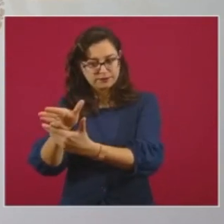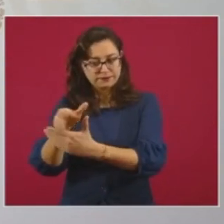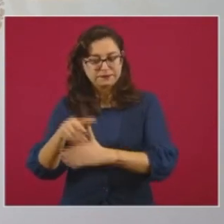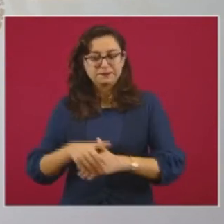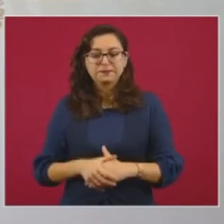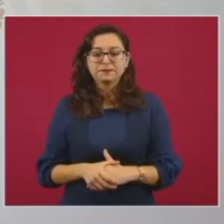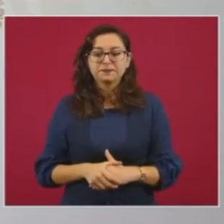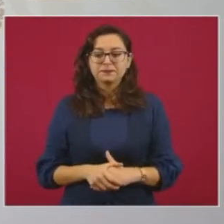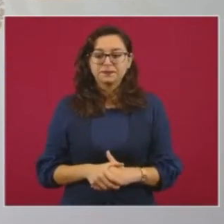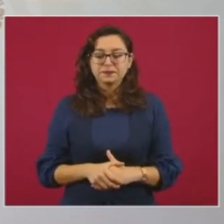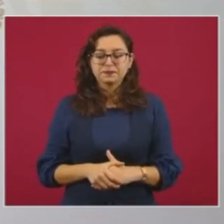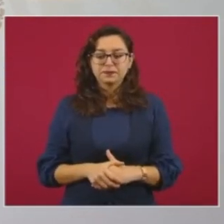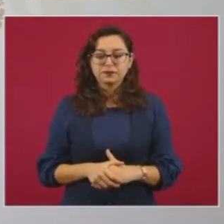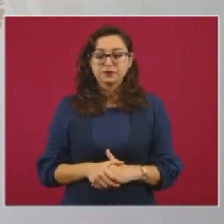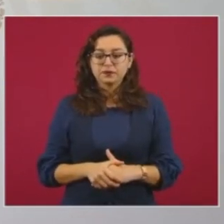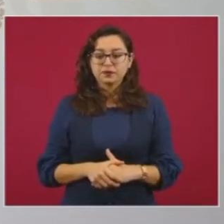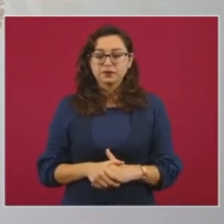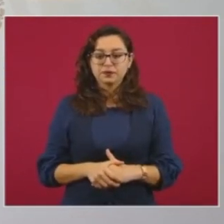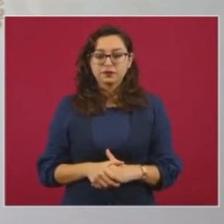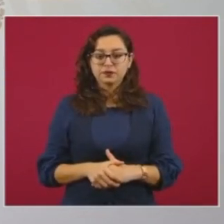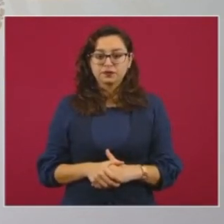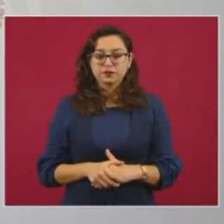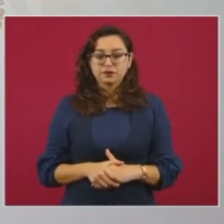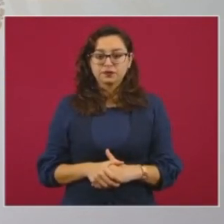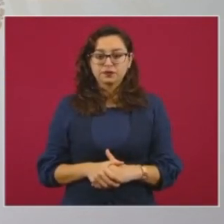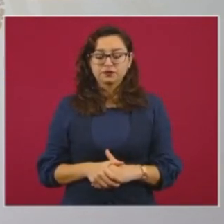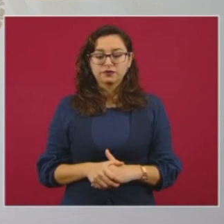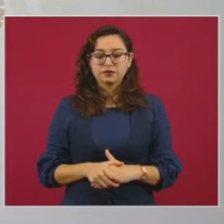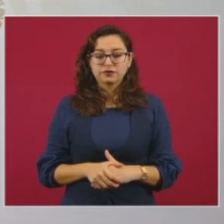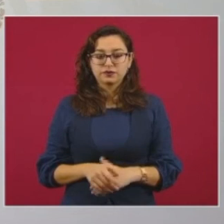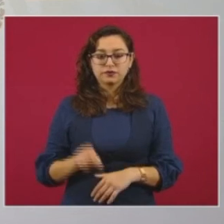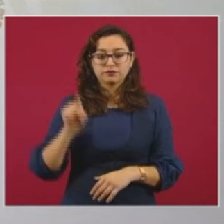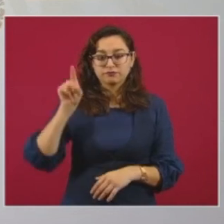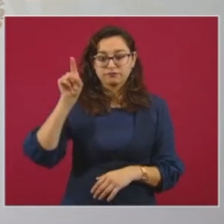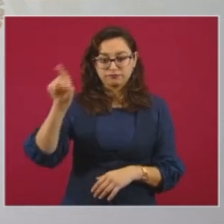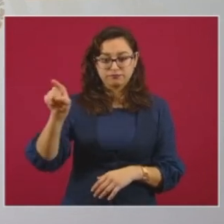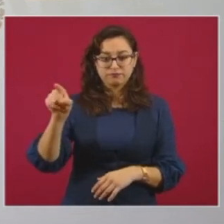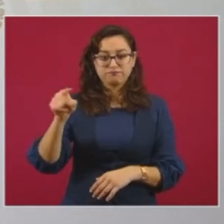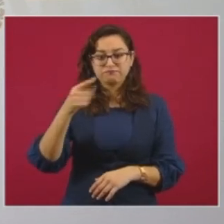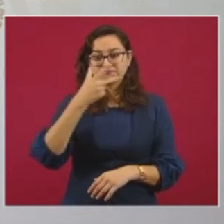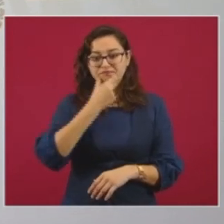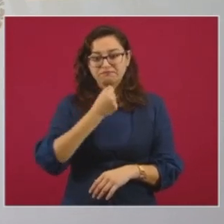y escuché el informe del ministro